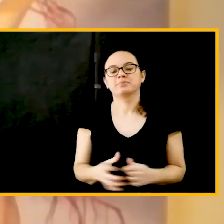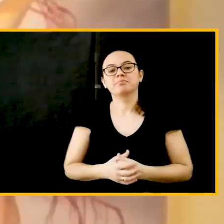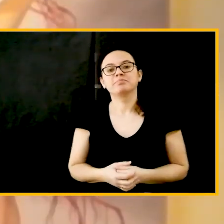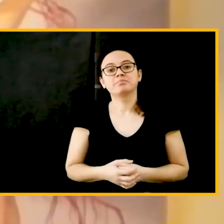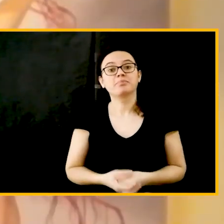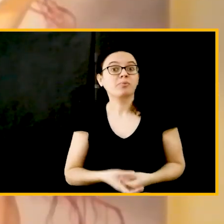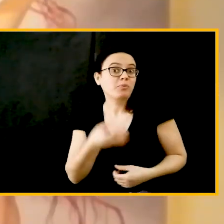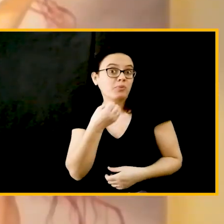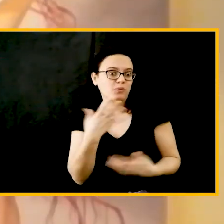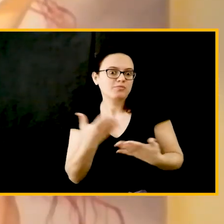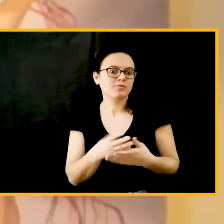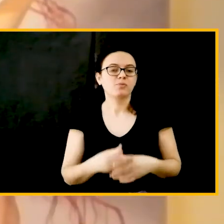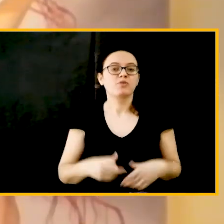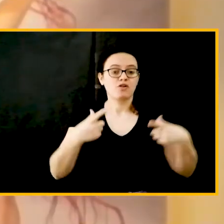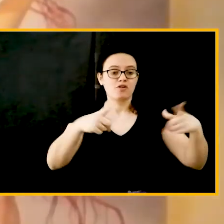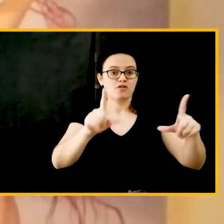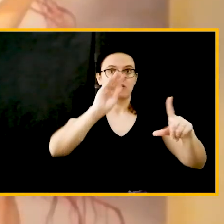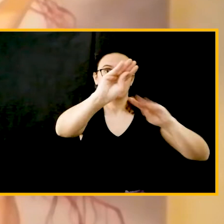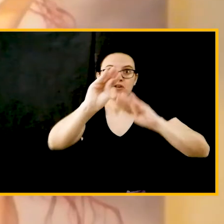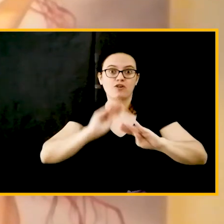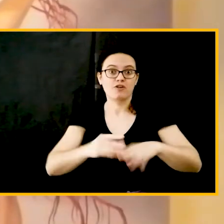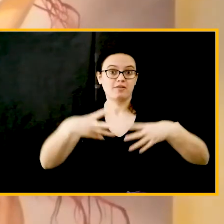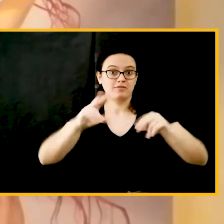Pues ya tenemos nuestro collage. Así nos ha quedado.